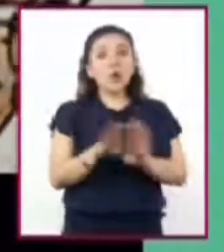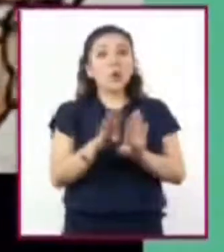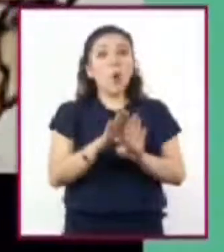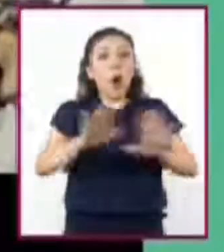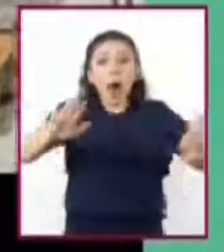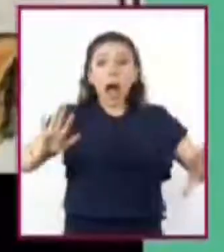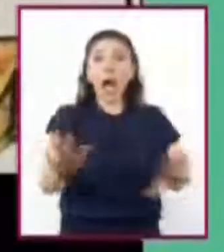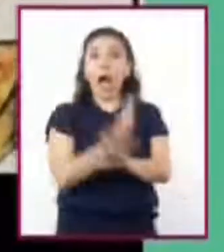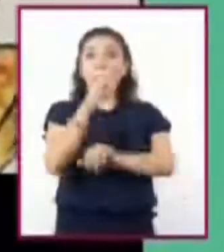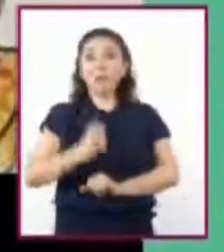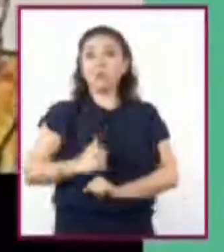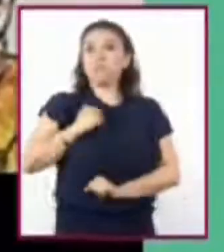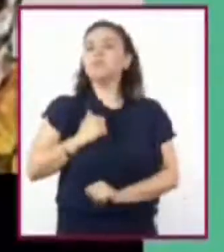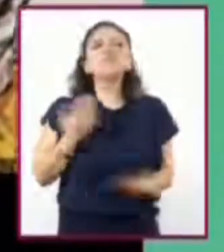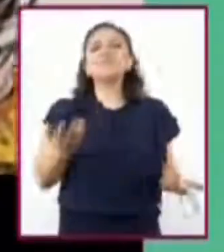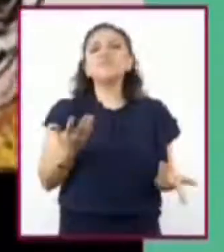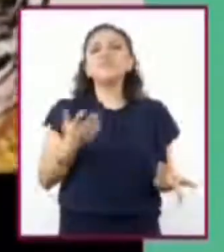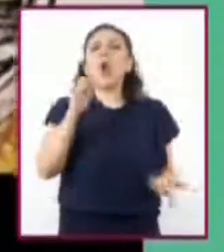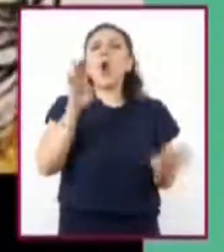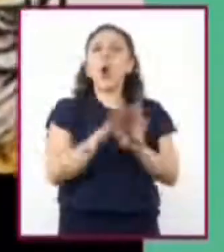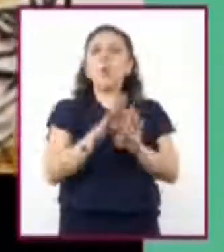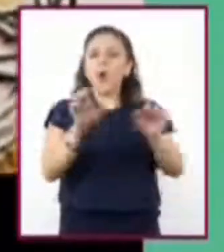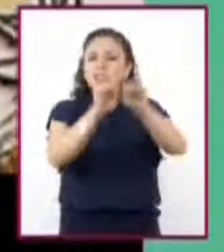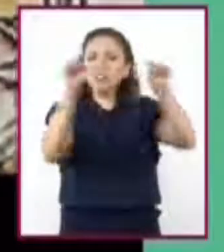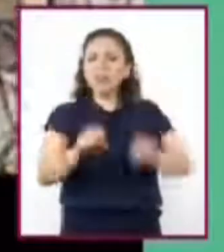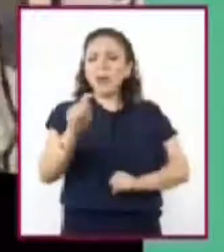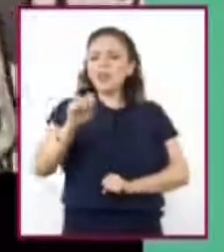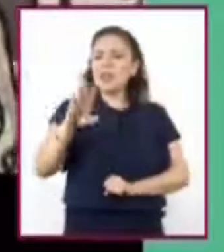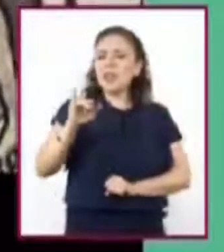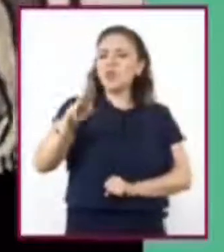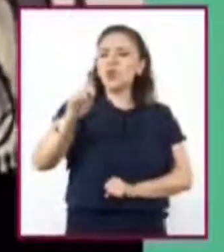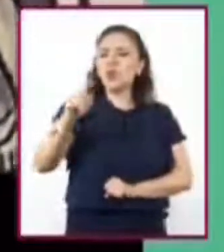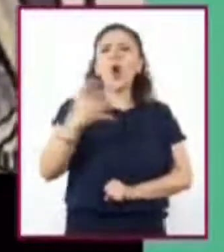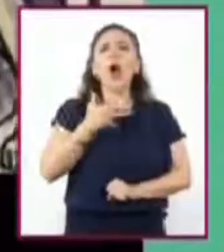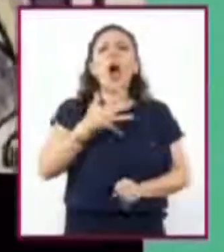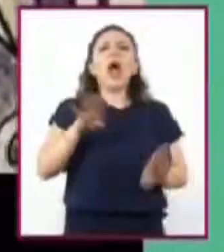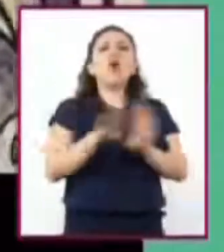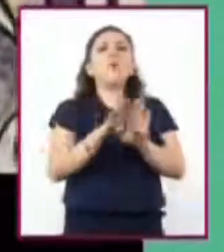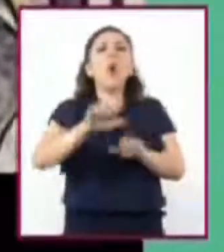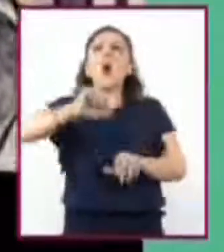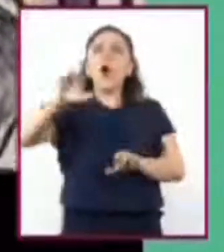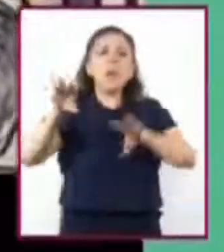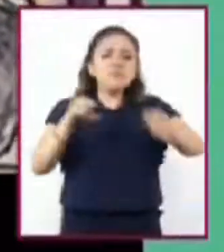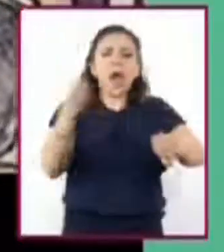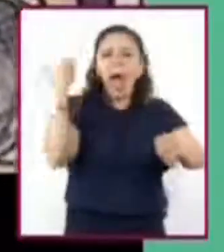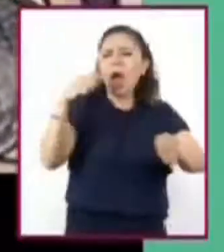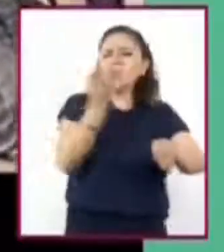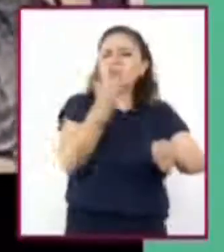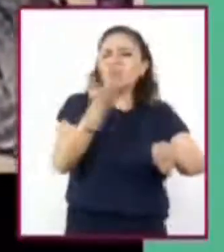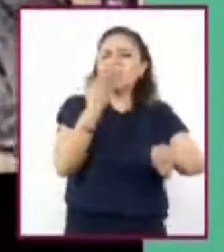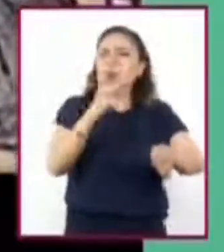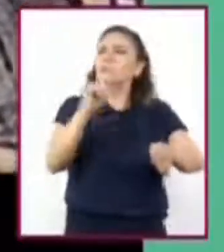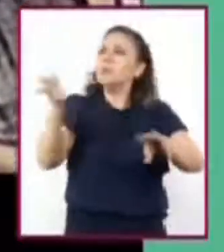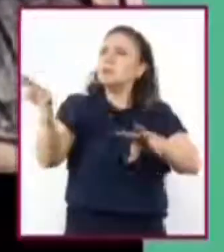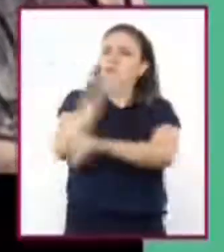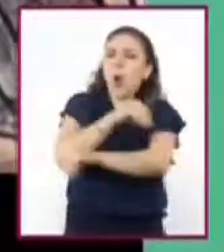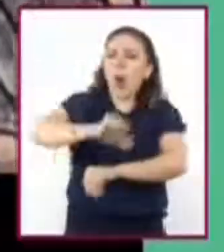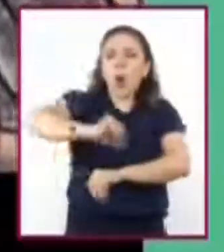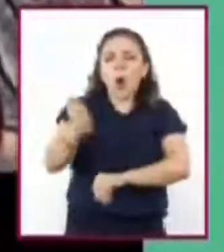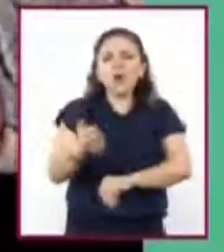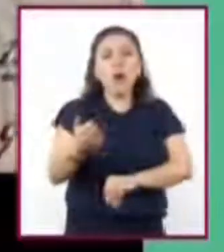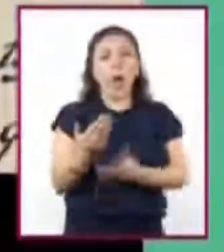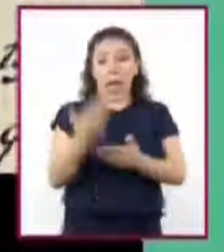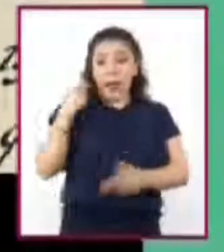alterado. Un sistema tributario fue sustituido por otro. Los indios, al menos eso pensaron en un